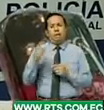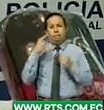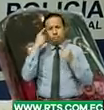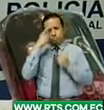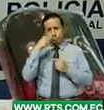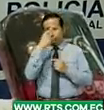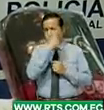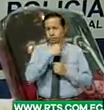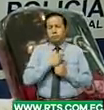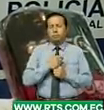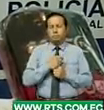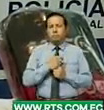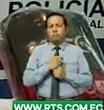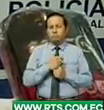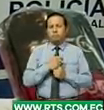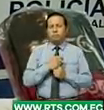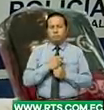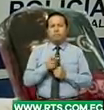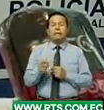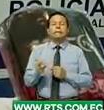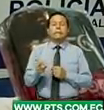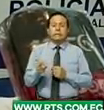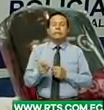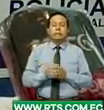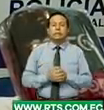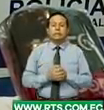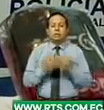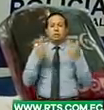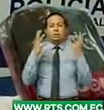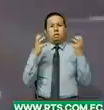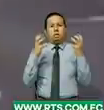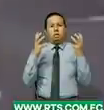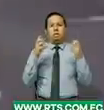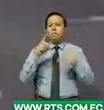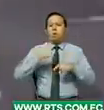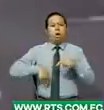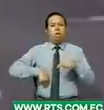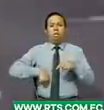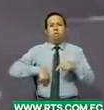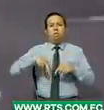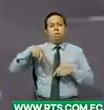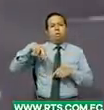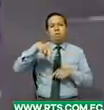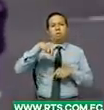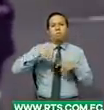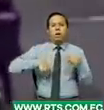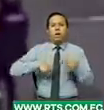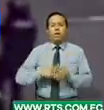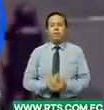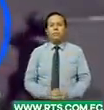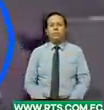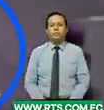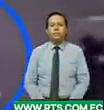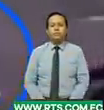tuvo, todavía no puede hacer movimiento ni de las manos ni de las piernas. Desde Los Ríos, informó Odette Camacho.